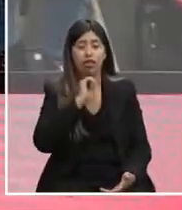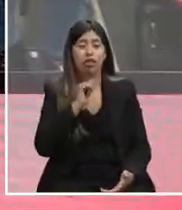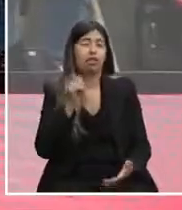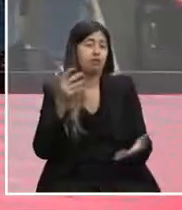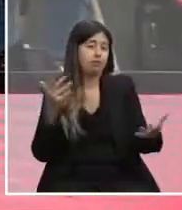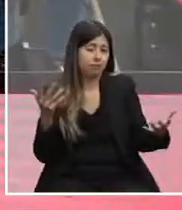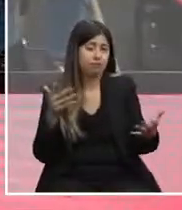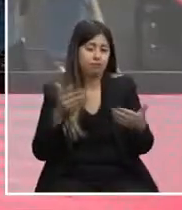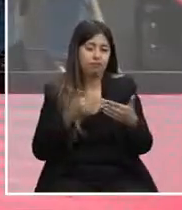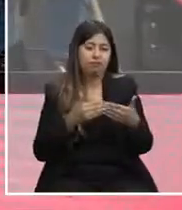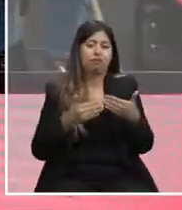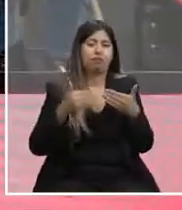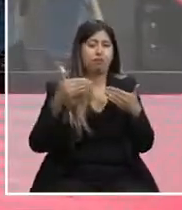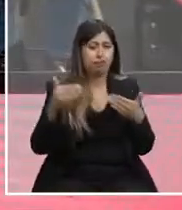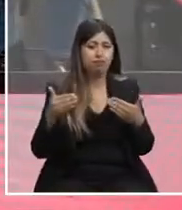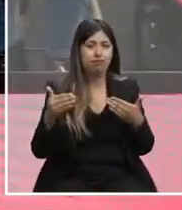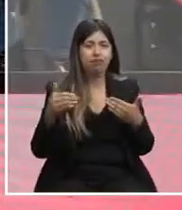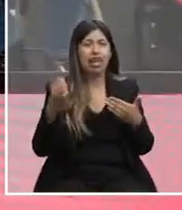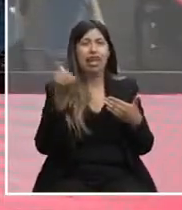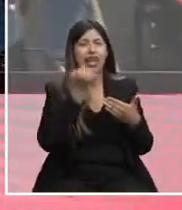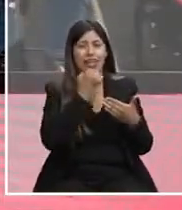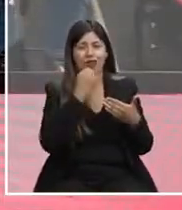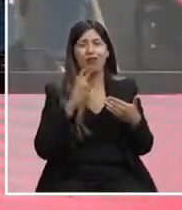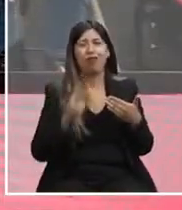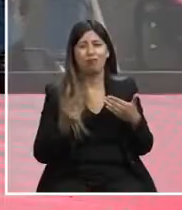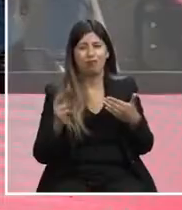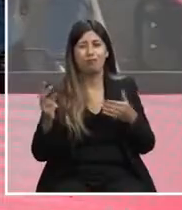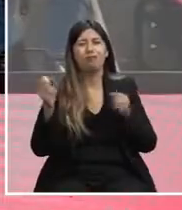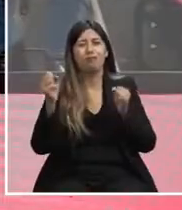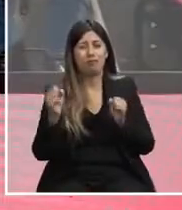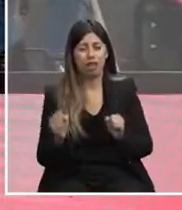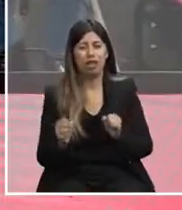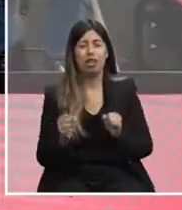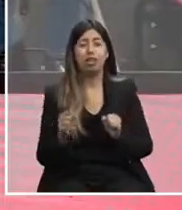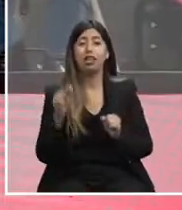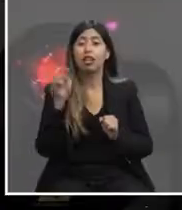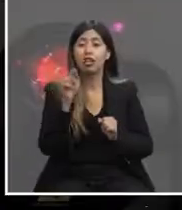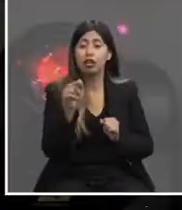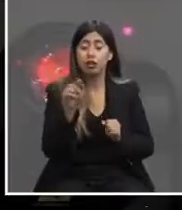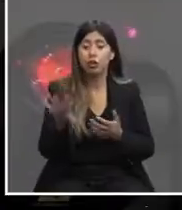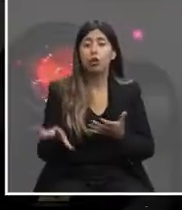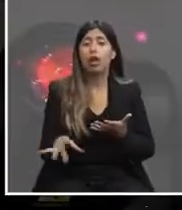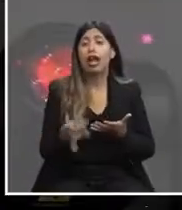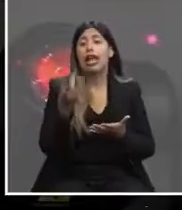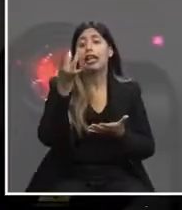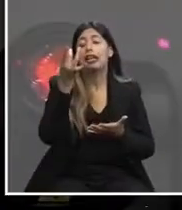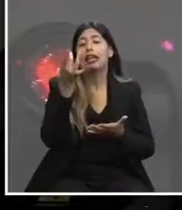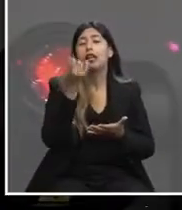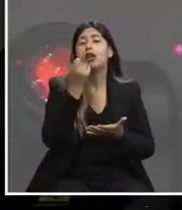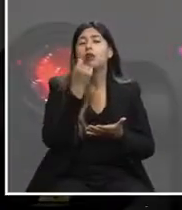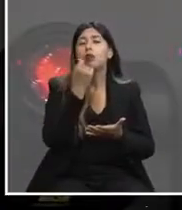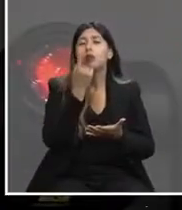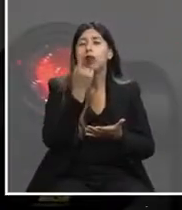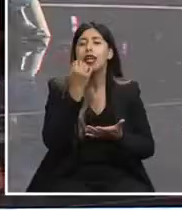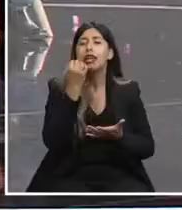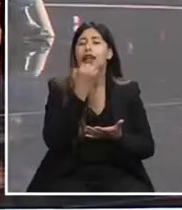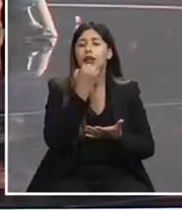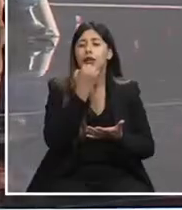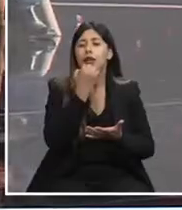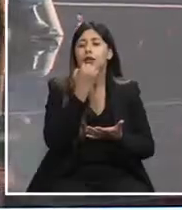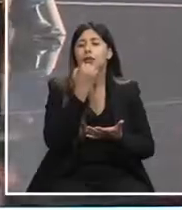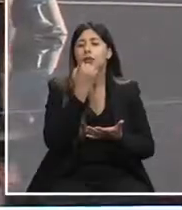margen de error en eso, y tú básicamente escoges por aquel margen de error que te parece menor.